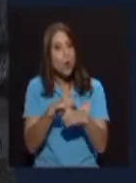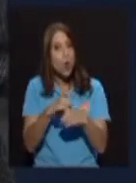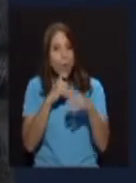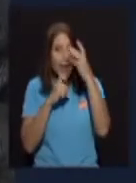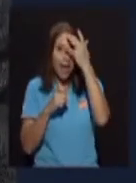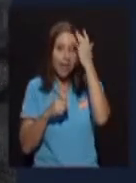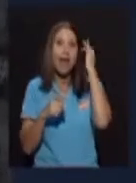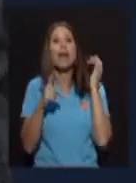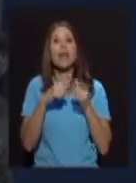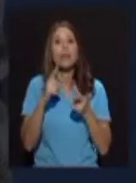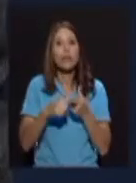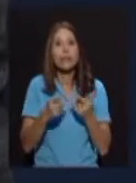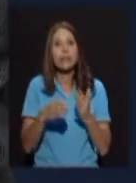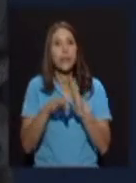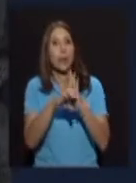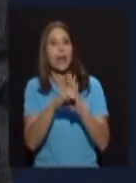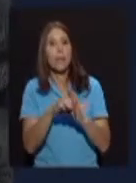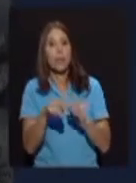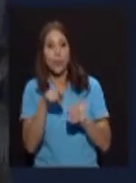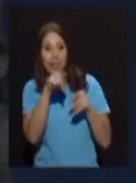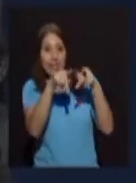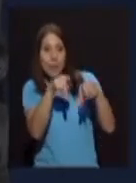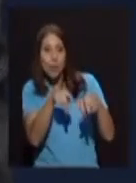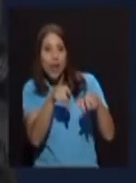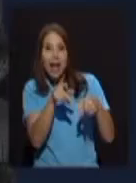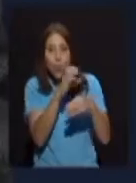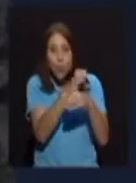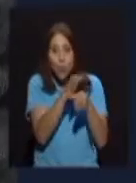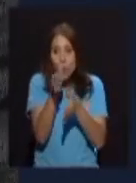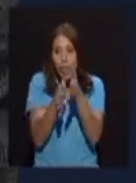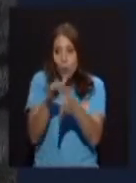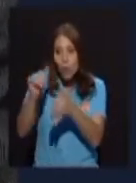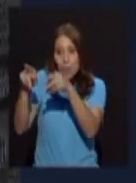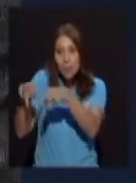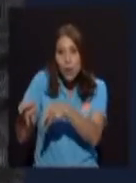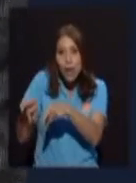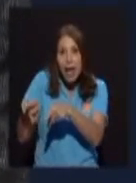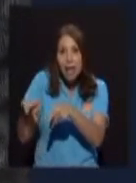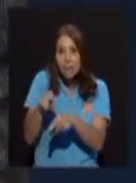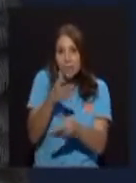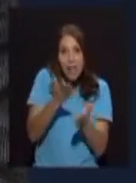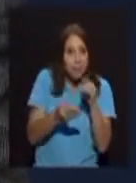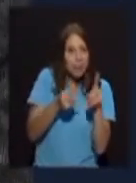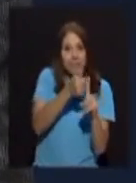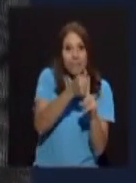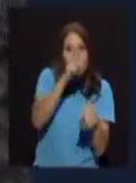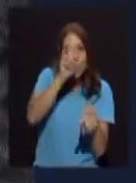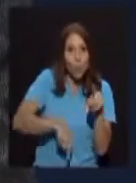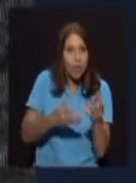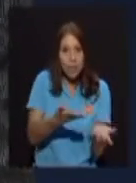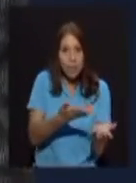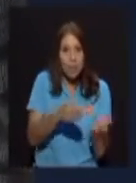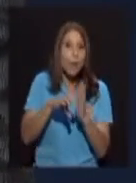hay algunas cuestiones que, por ejemplo, esa persona que está dando el cuidado en realidad no tenga la capacidad de hacer. Por ejemplo, una de